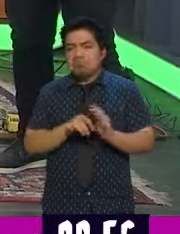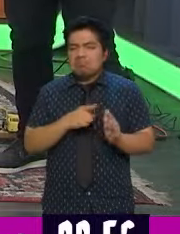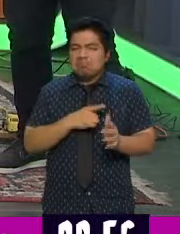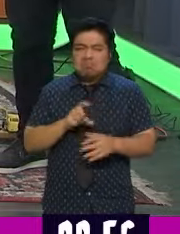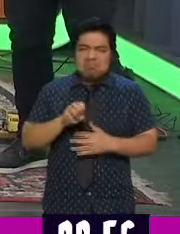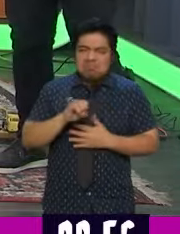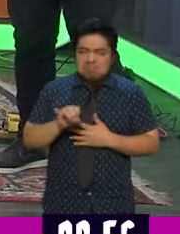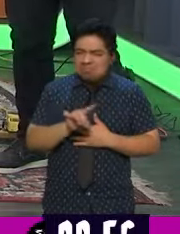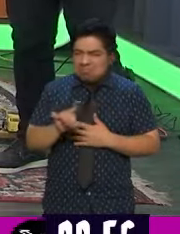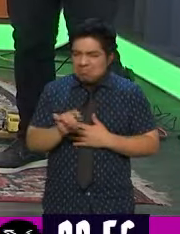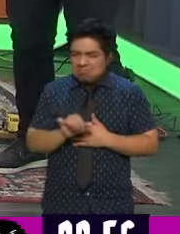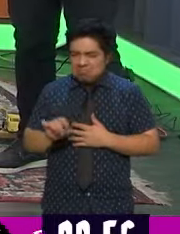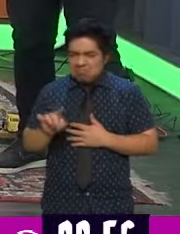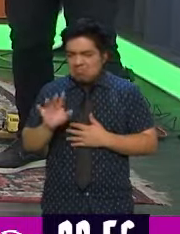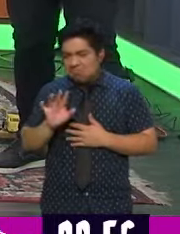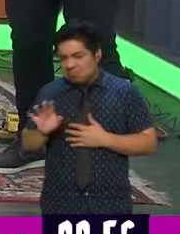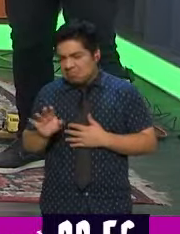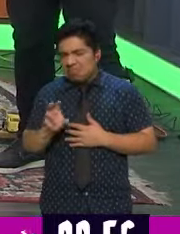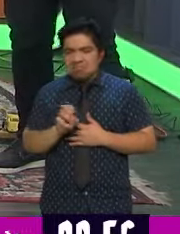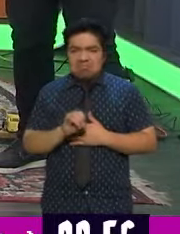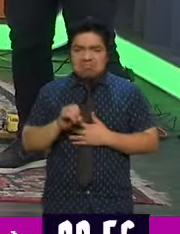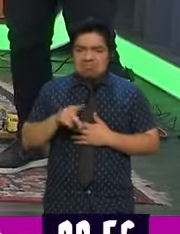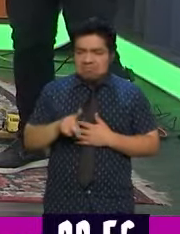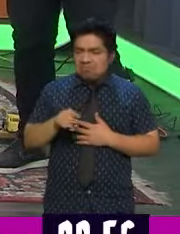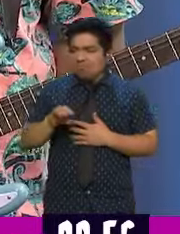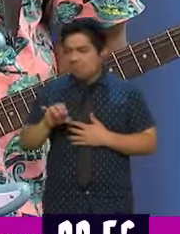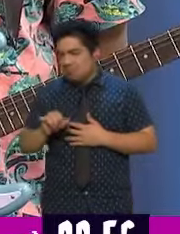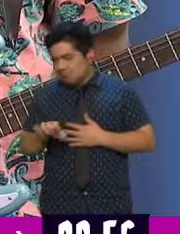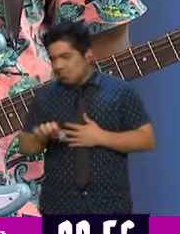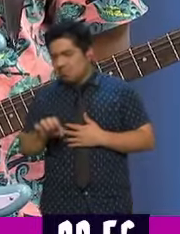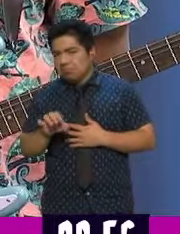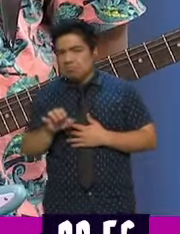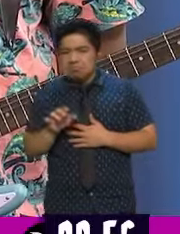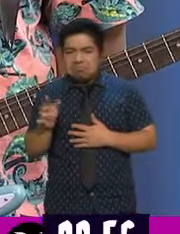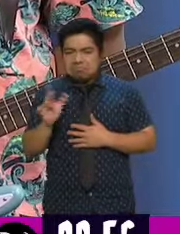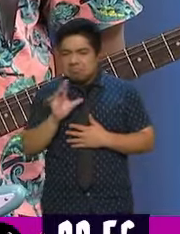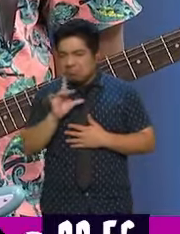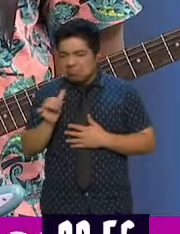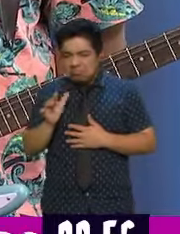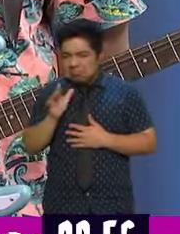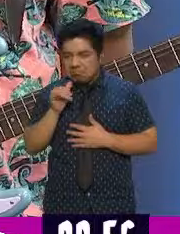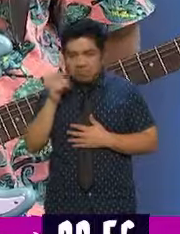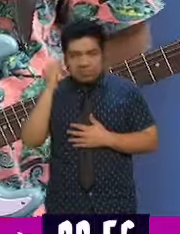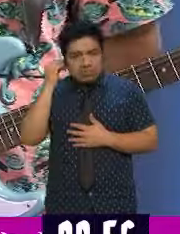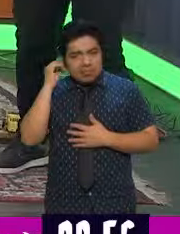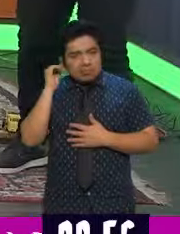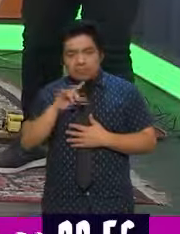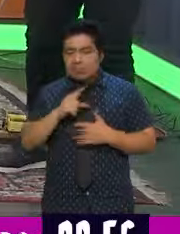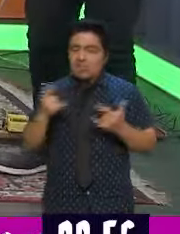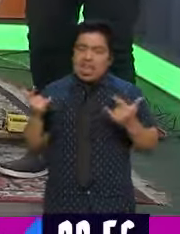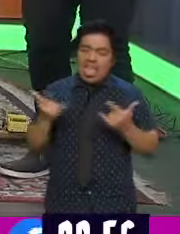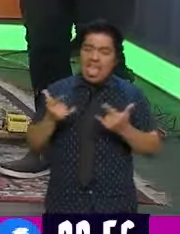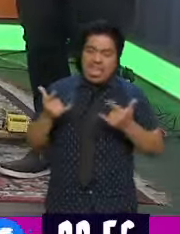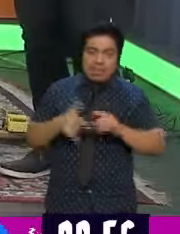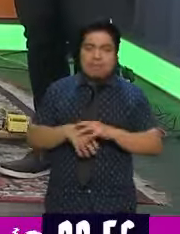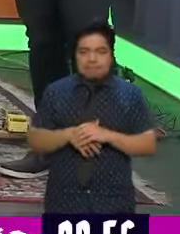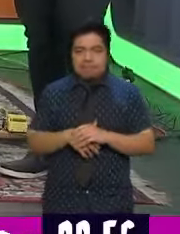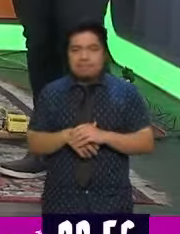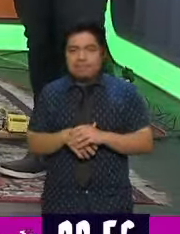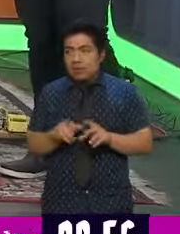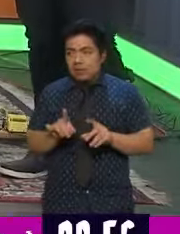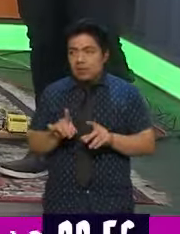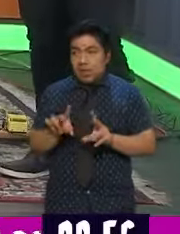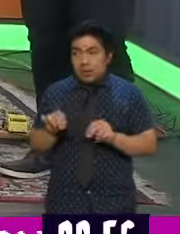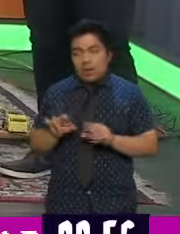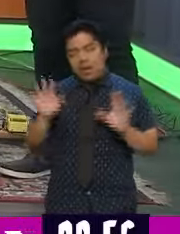yacerón y... Yacerón, indie, y no de sé, ahí por como allá. Que no quisimos. Ya acabaron en reggaetón. Y decidimos, ¿no? No, bueno,